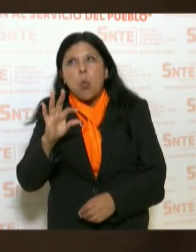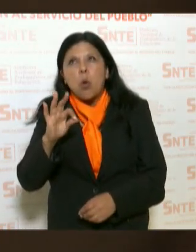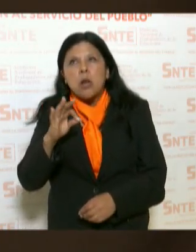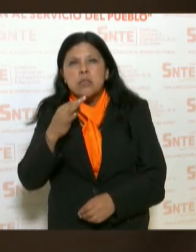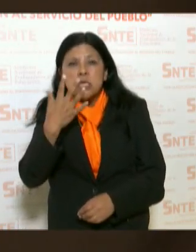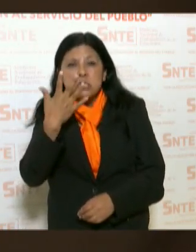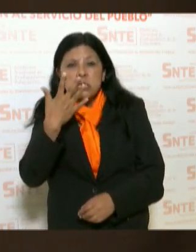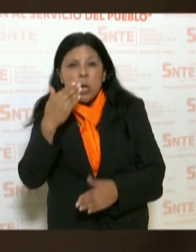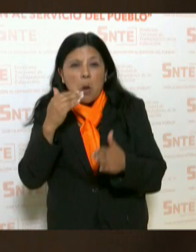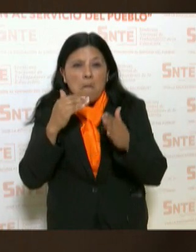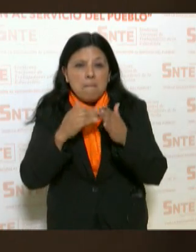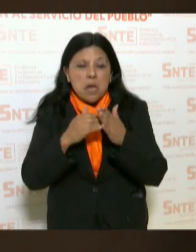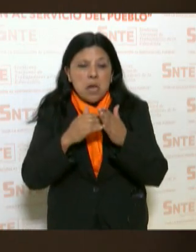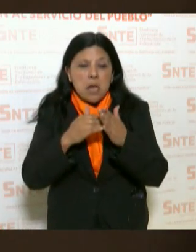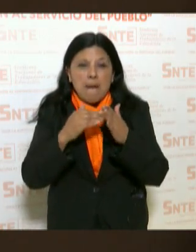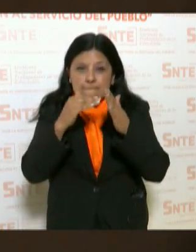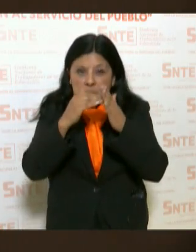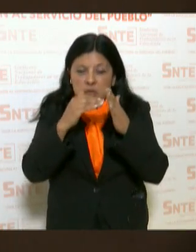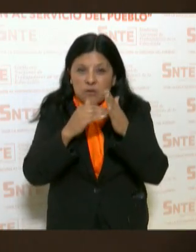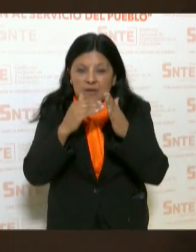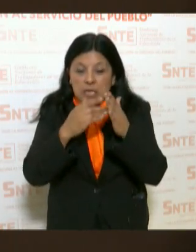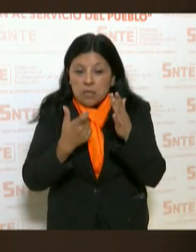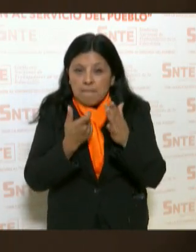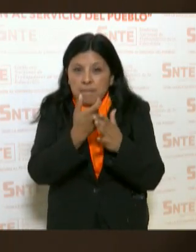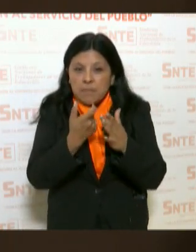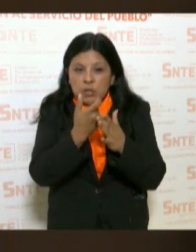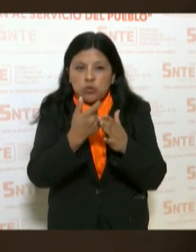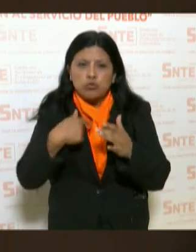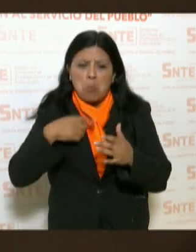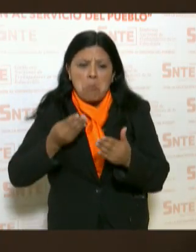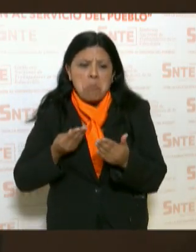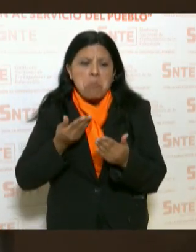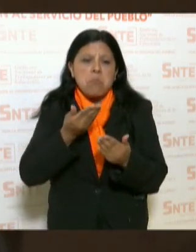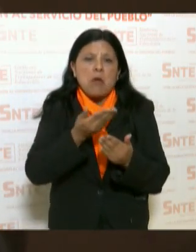30-45 mil millones de pesos. Les voy a explicar en qué consiste.